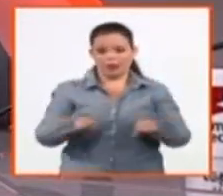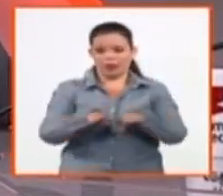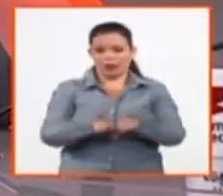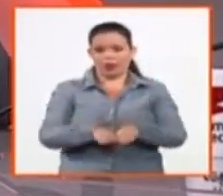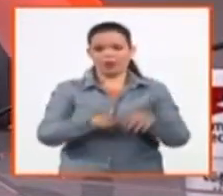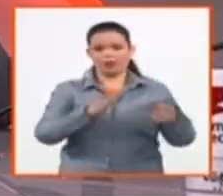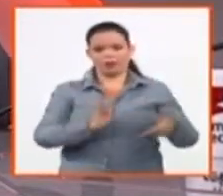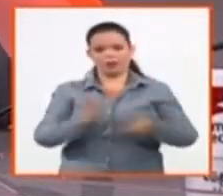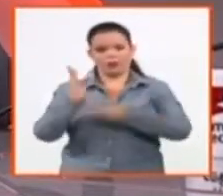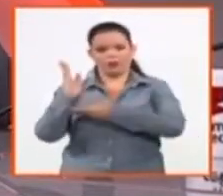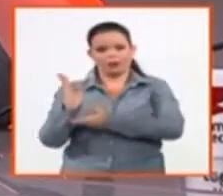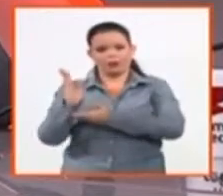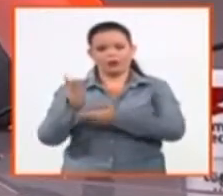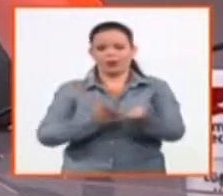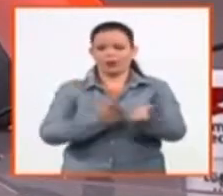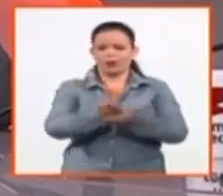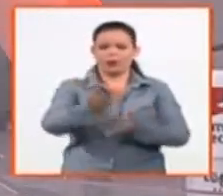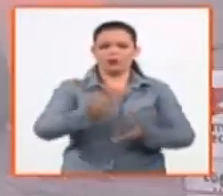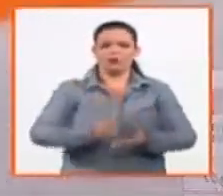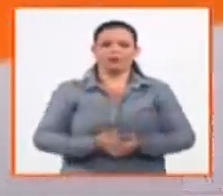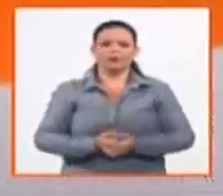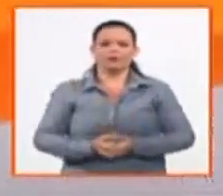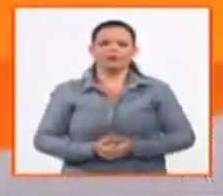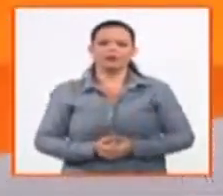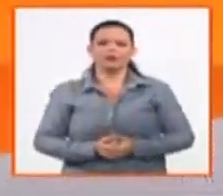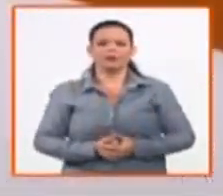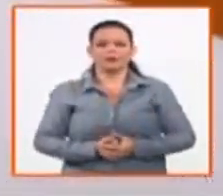por favor, quédese junto a nosotros.